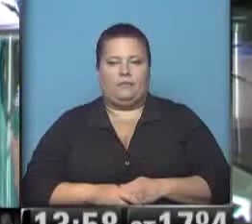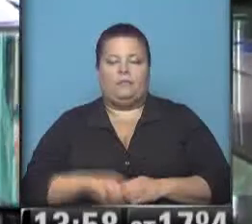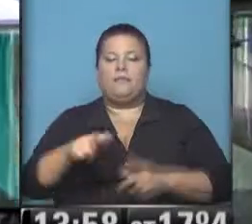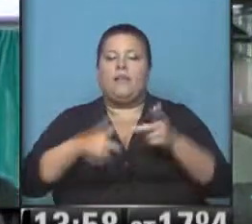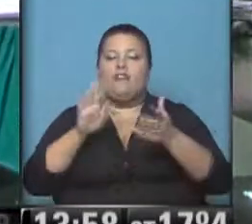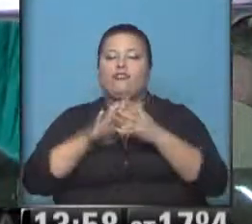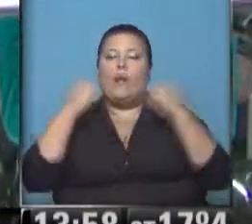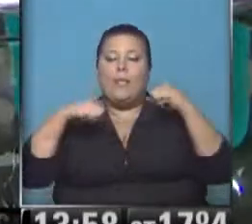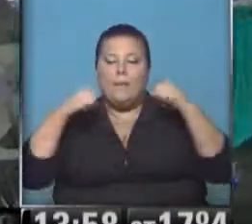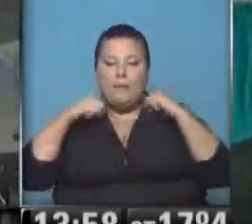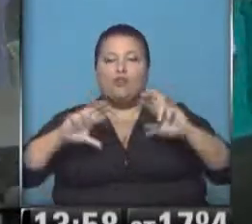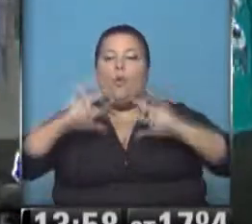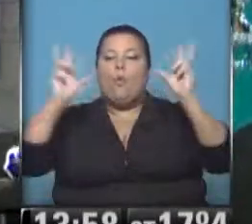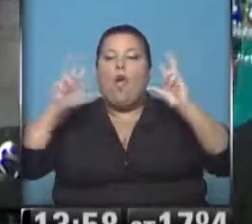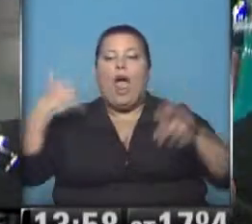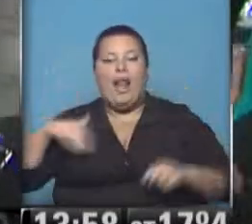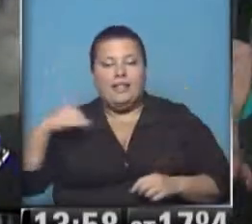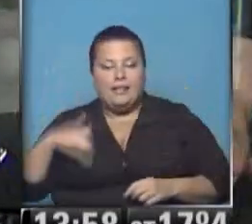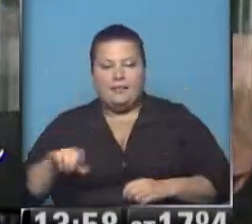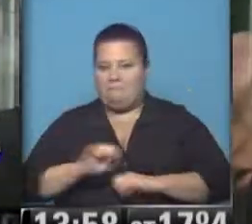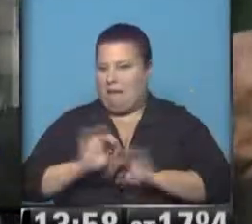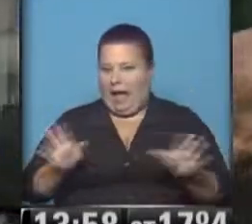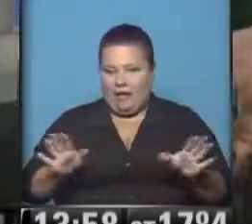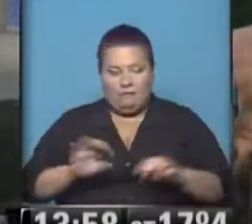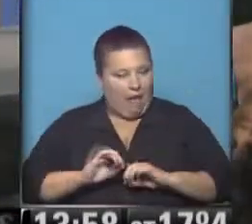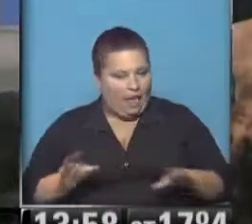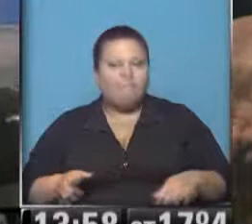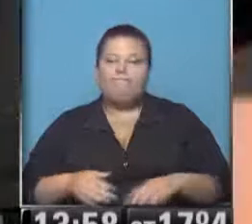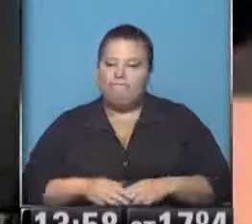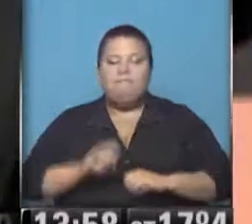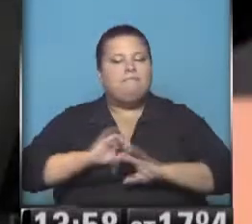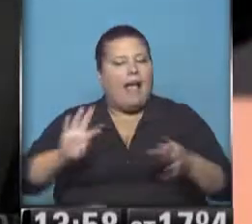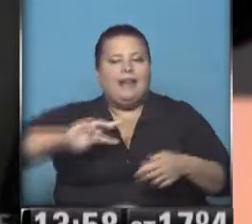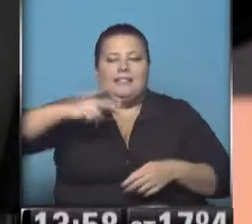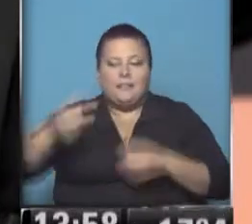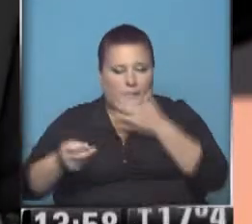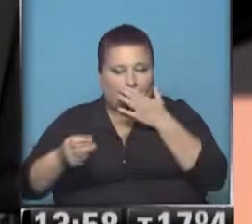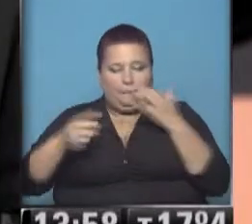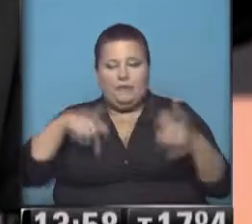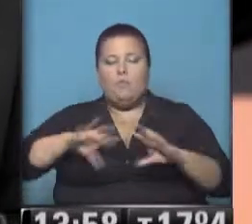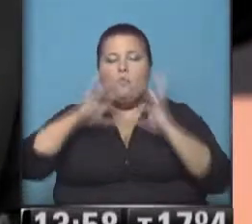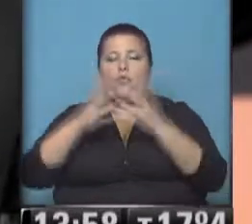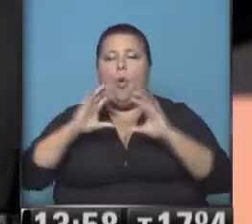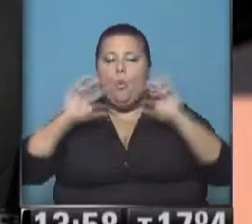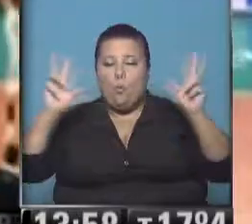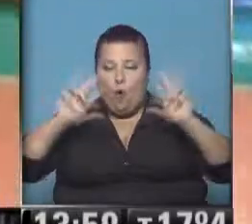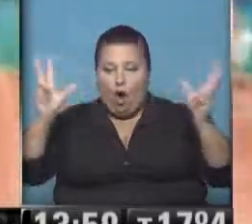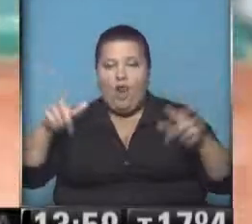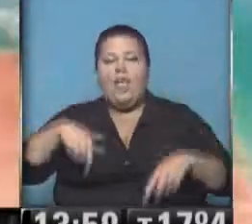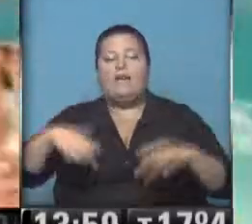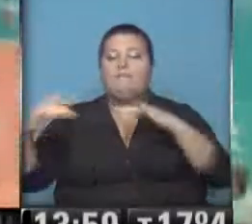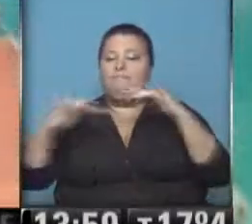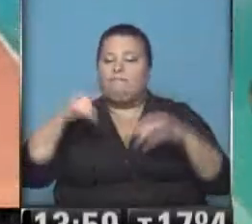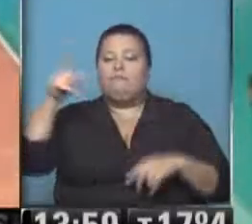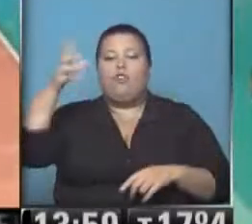Hablamos ahora de deporte, vóley, Argentina. Mal. Comenzó mal la segunda fase argentina de este Mundial de Vóley que se está disputando